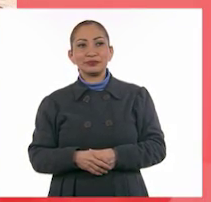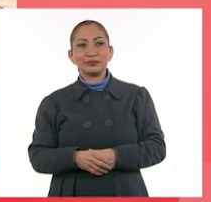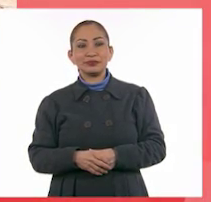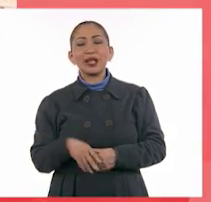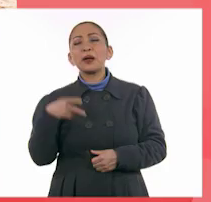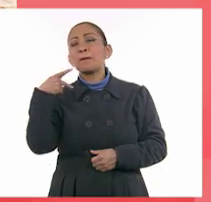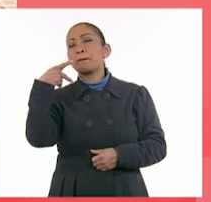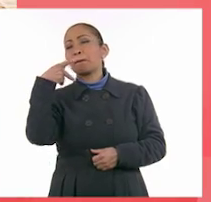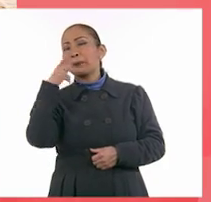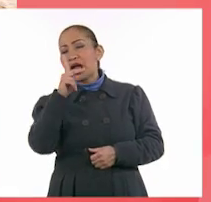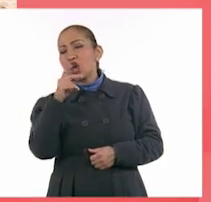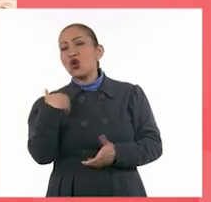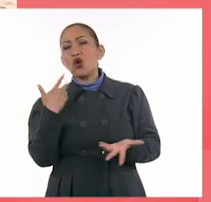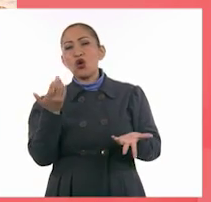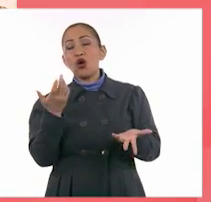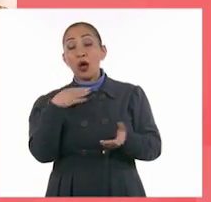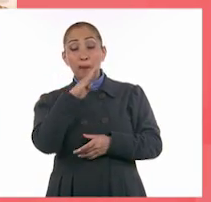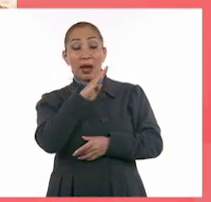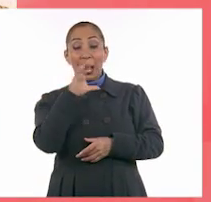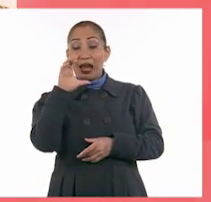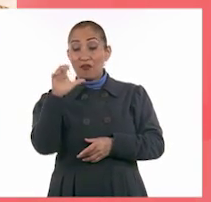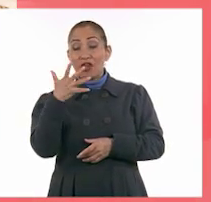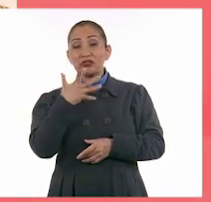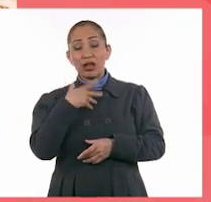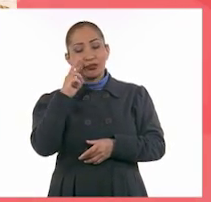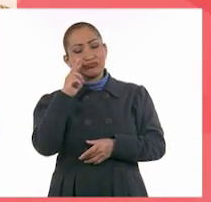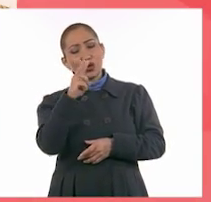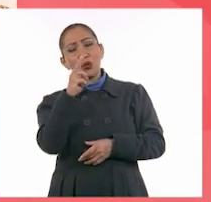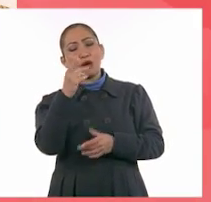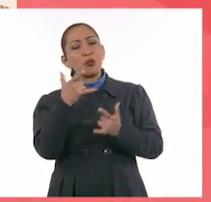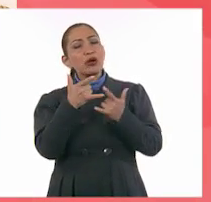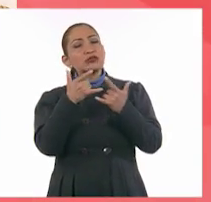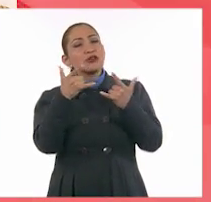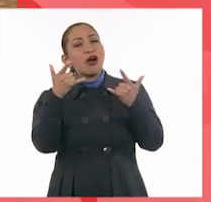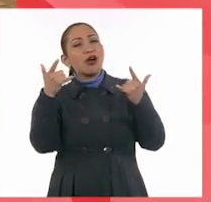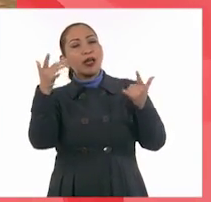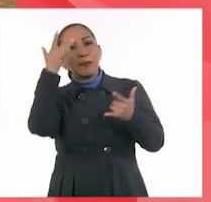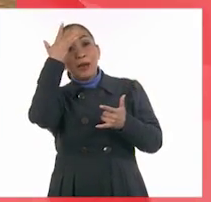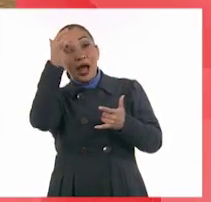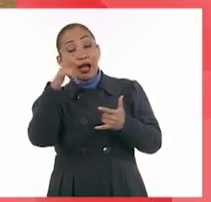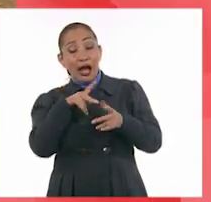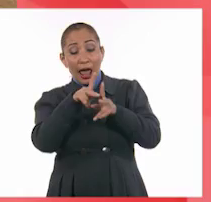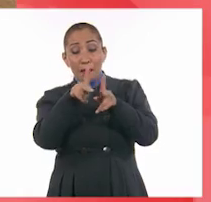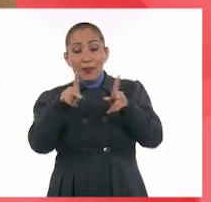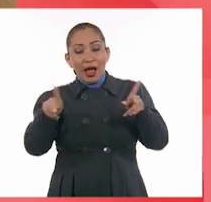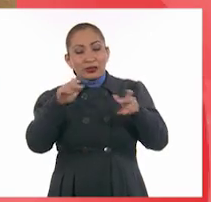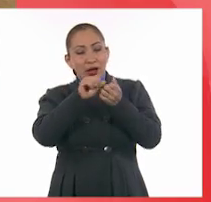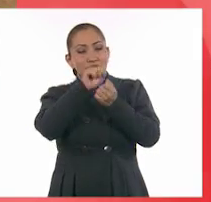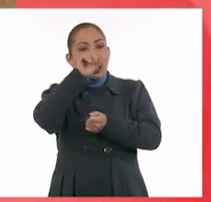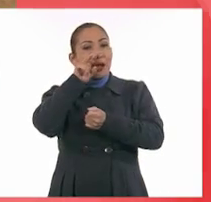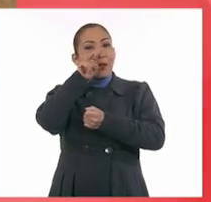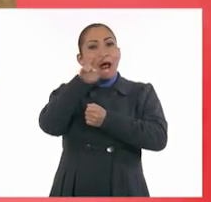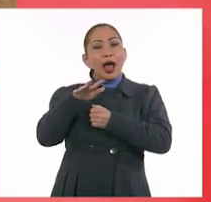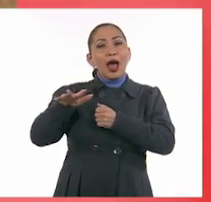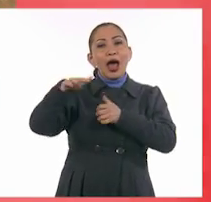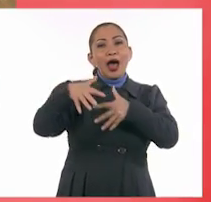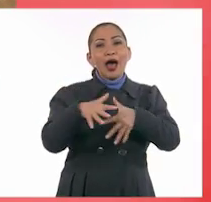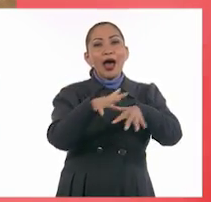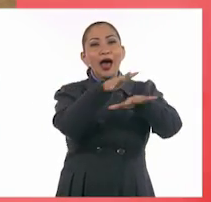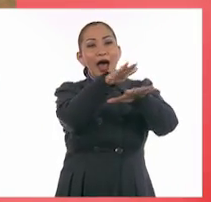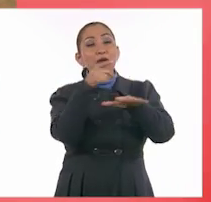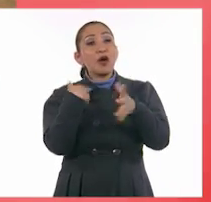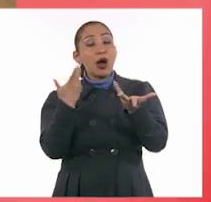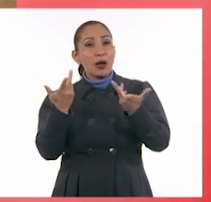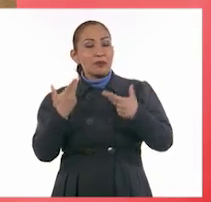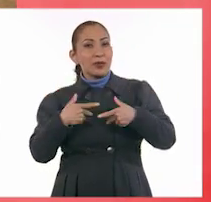No obstante, aún hoy Baja California tiene un rostro mítico. Sus playas son la ventana a un mar mágico, poblado